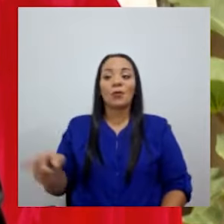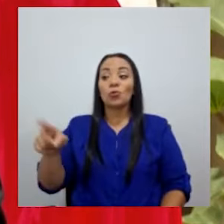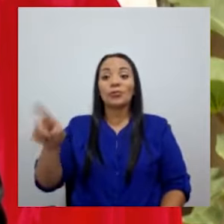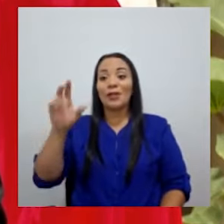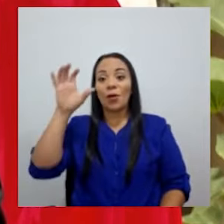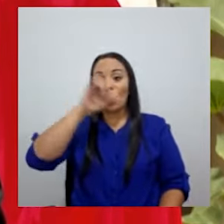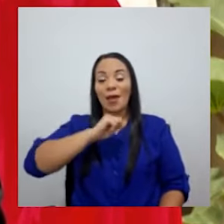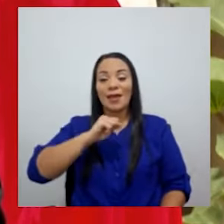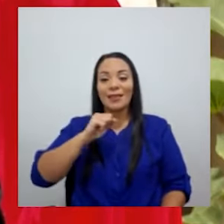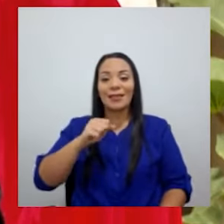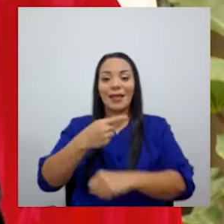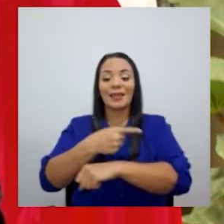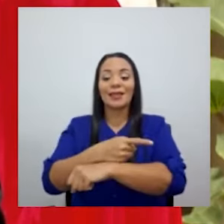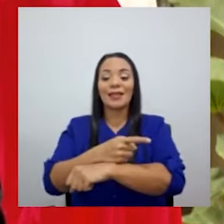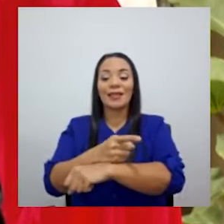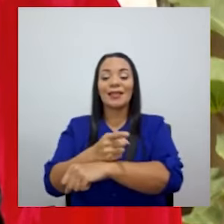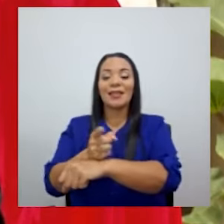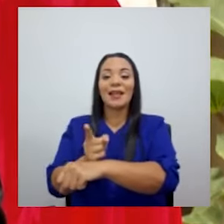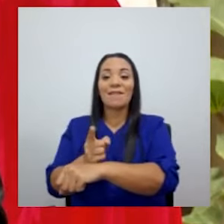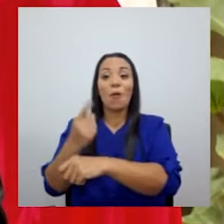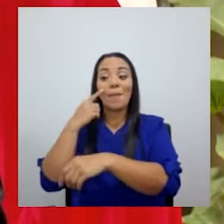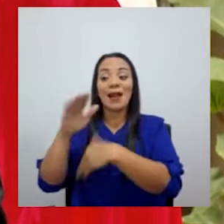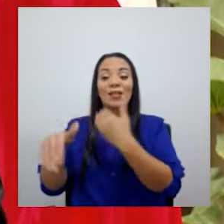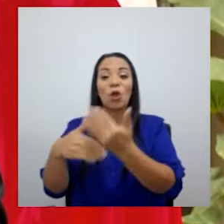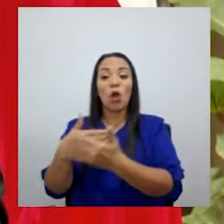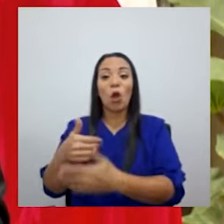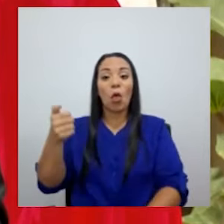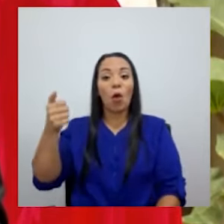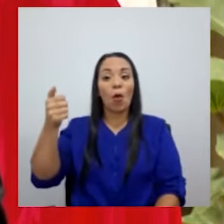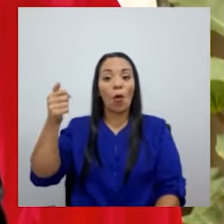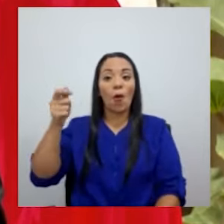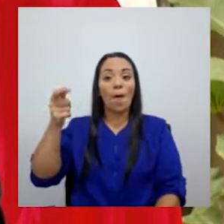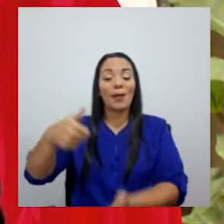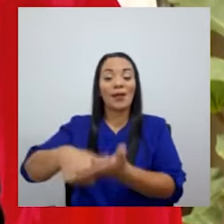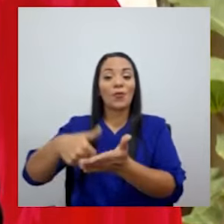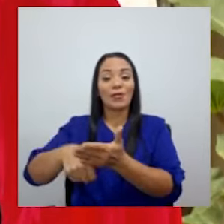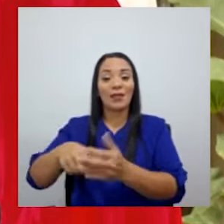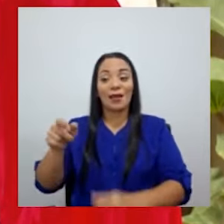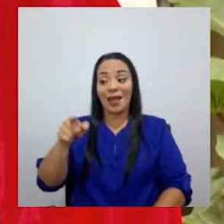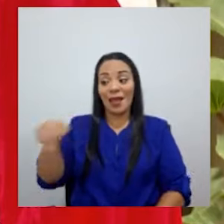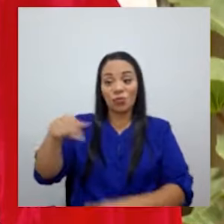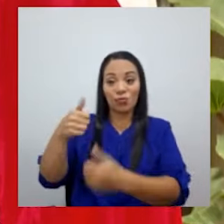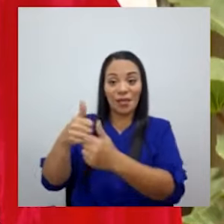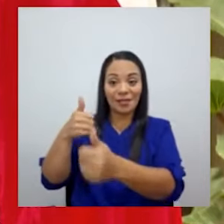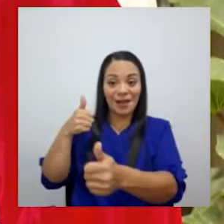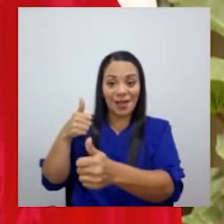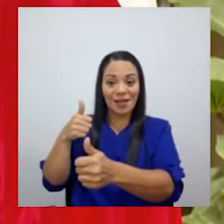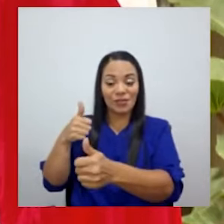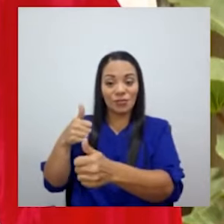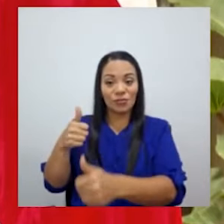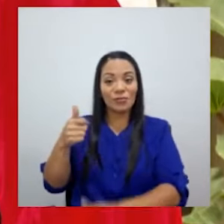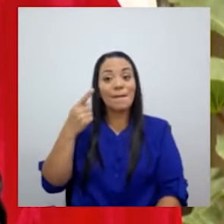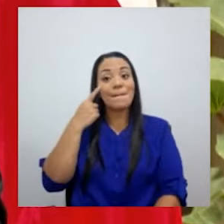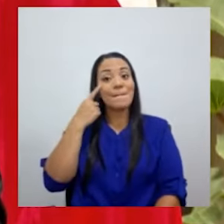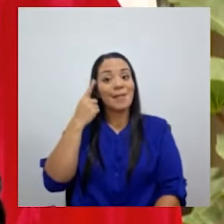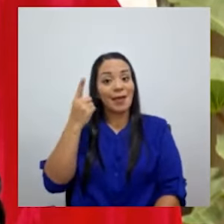relojito hace tic, tic para todo. Para los atrasos de ellos,